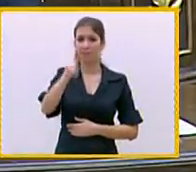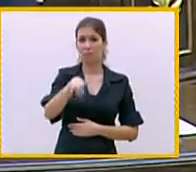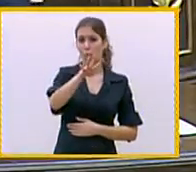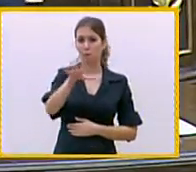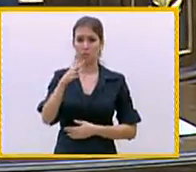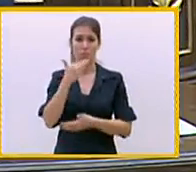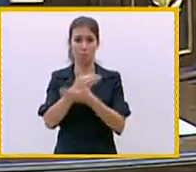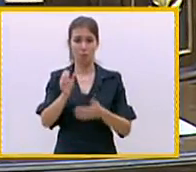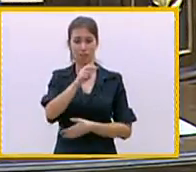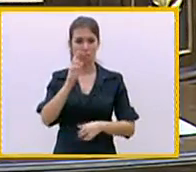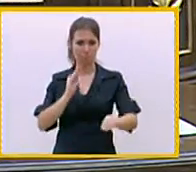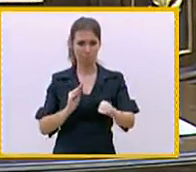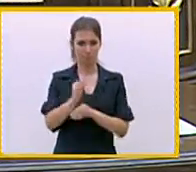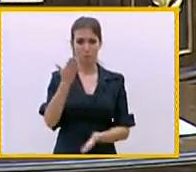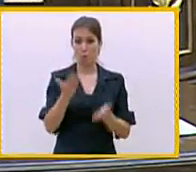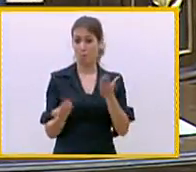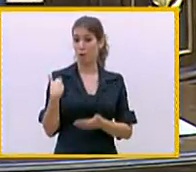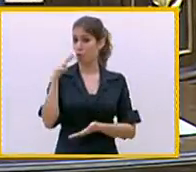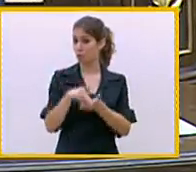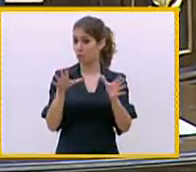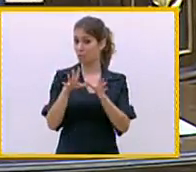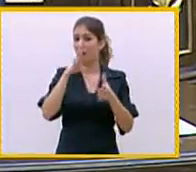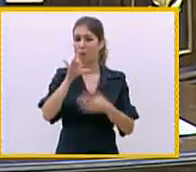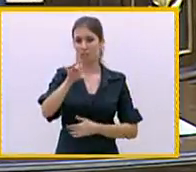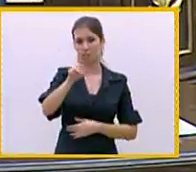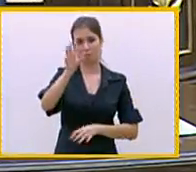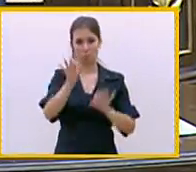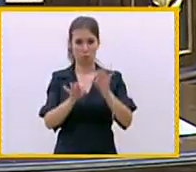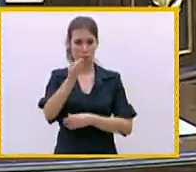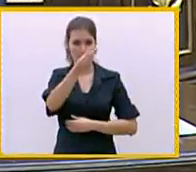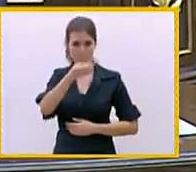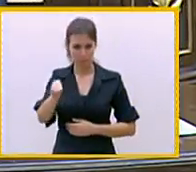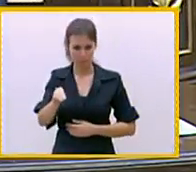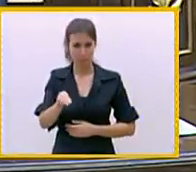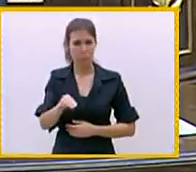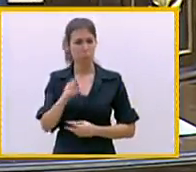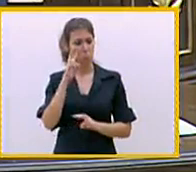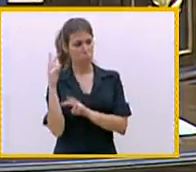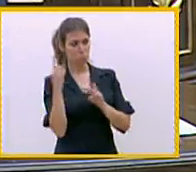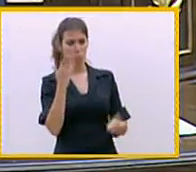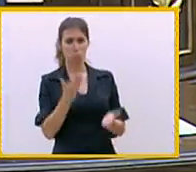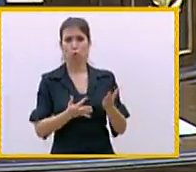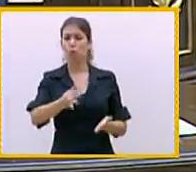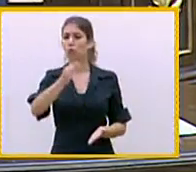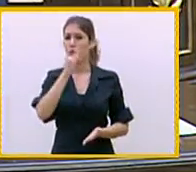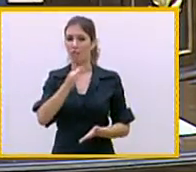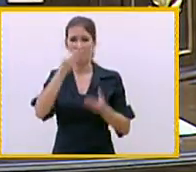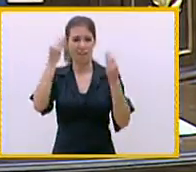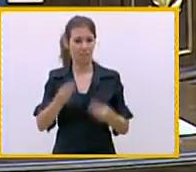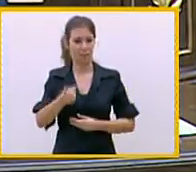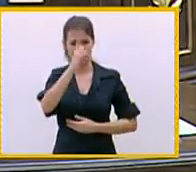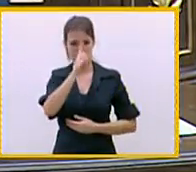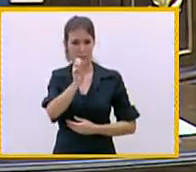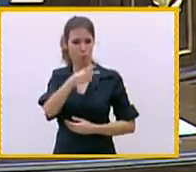euros, un 13% más que en 2010. Aunque todavía no podemos apreciar el alcance pleno de estas medidas, los